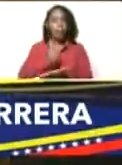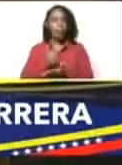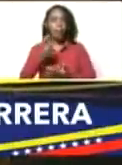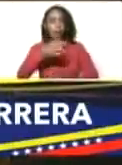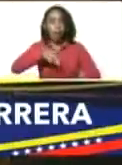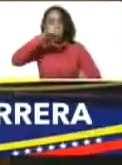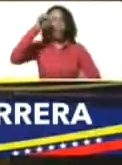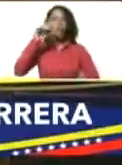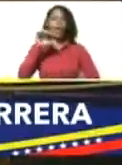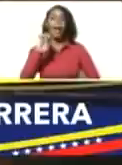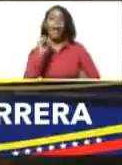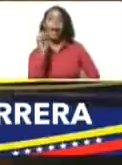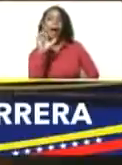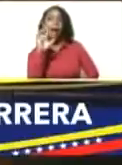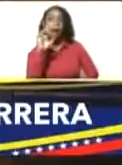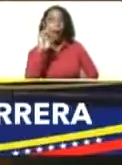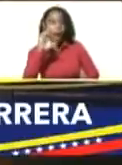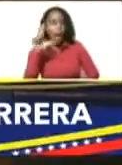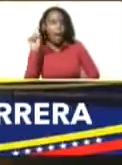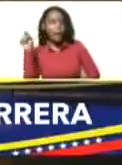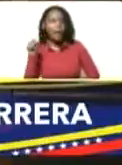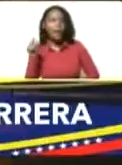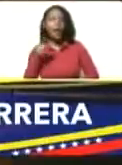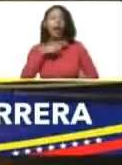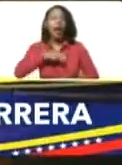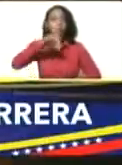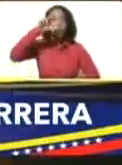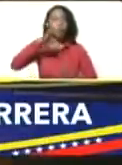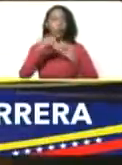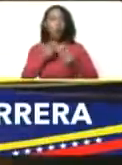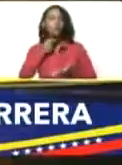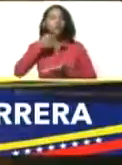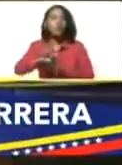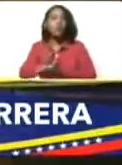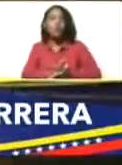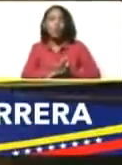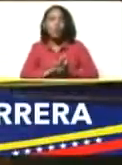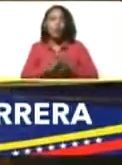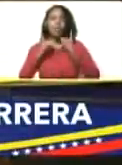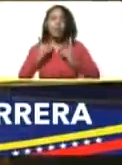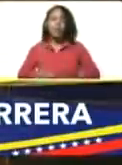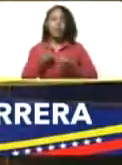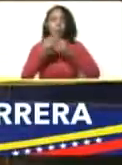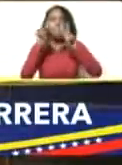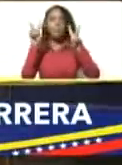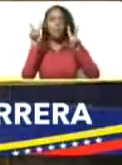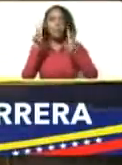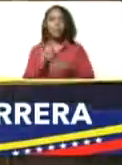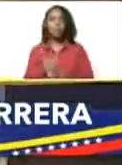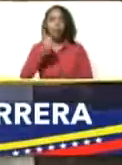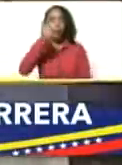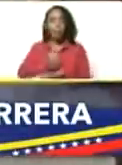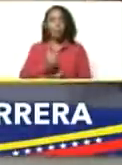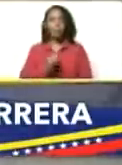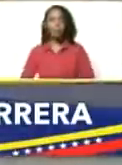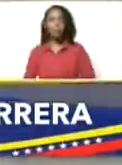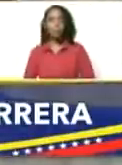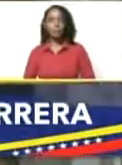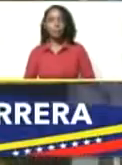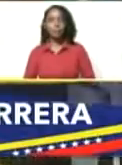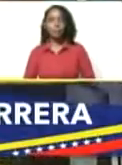y el alma de todos los fieles difuntos por la misericordia de Dios descansen en paz. Amén.